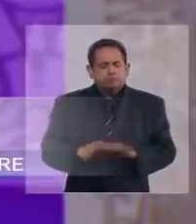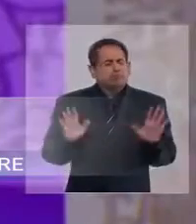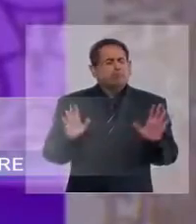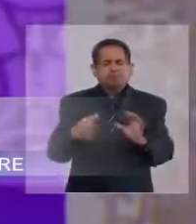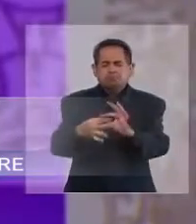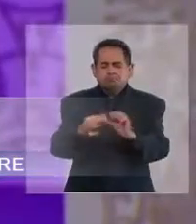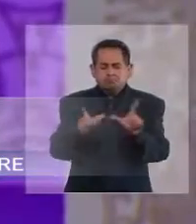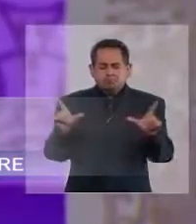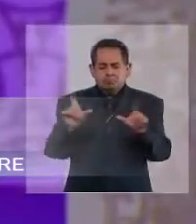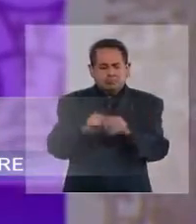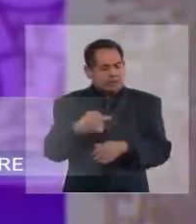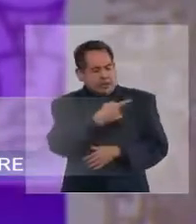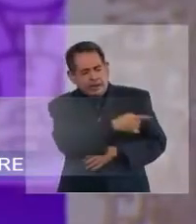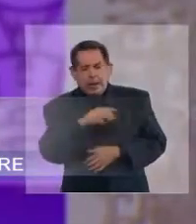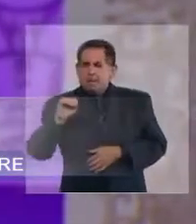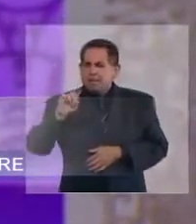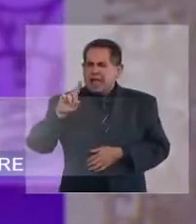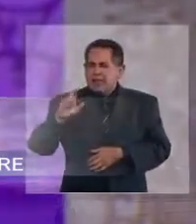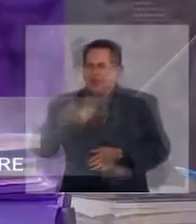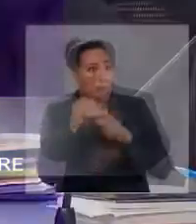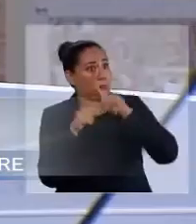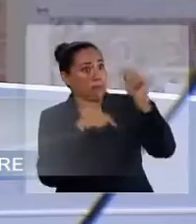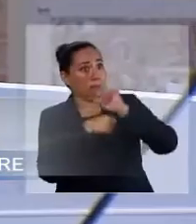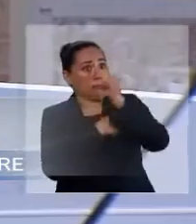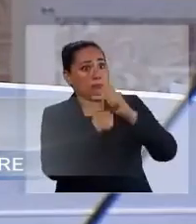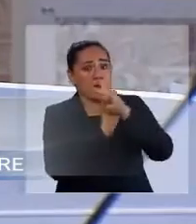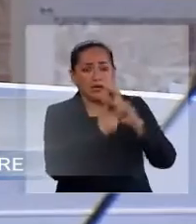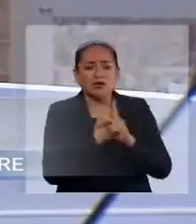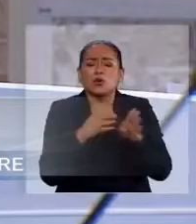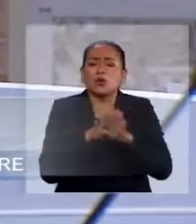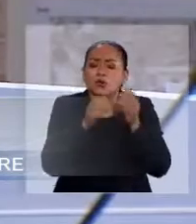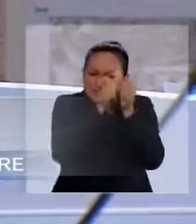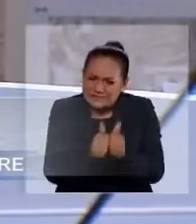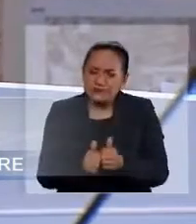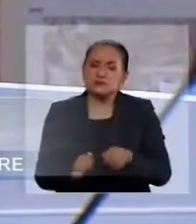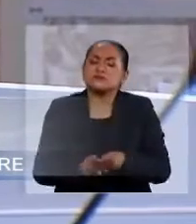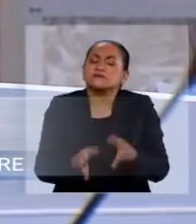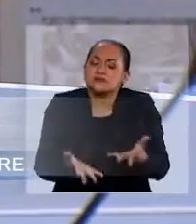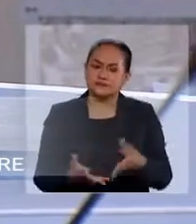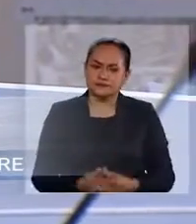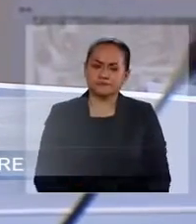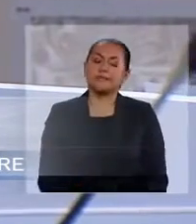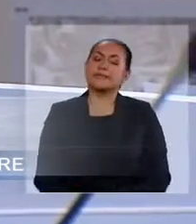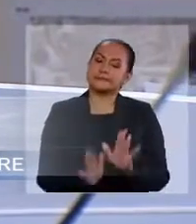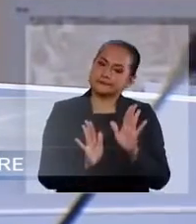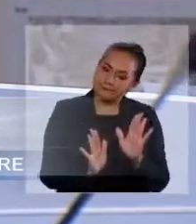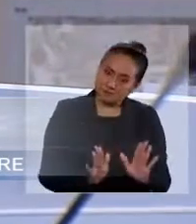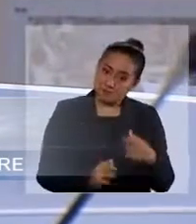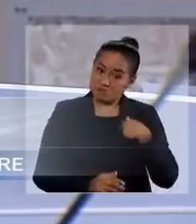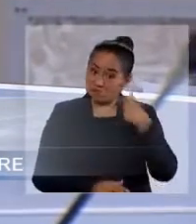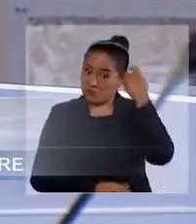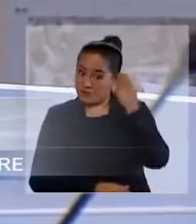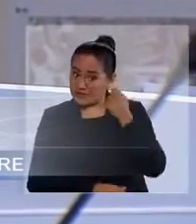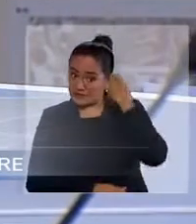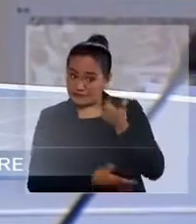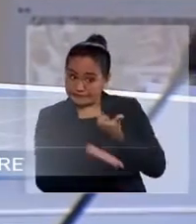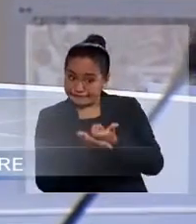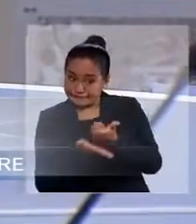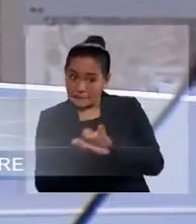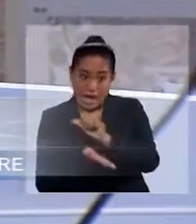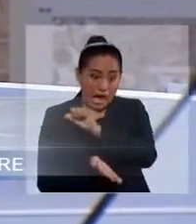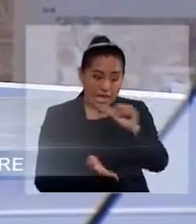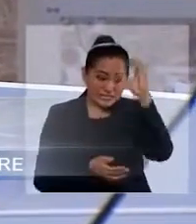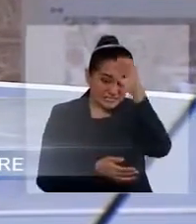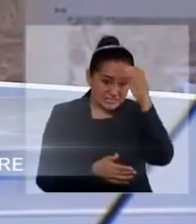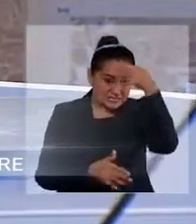y 23:04 horas sintonizaron el tercer debate presidencial. Con respecto a los dos debates anteriores realizados el 22 de